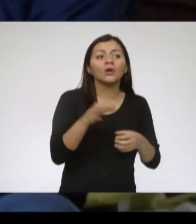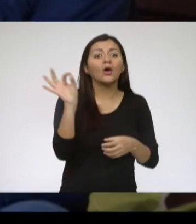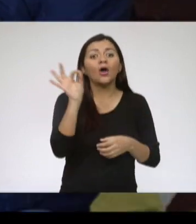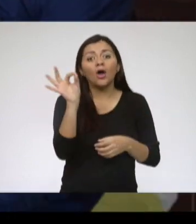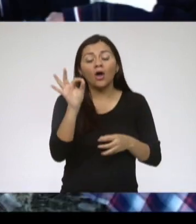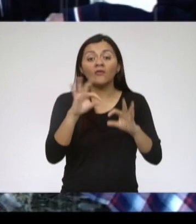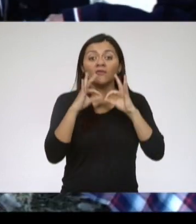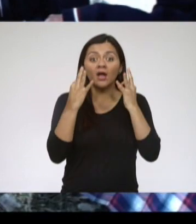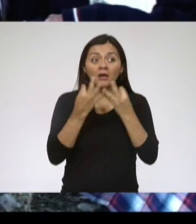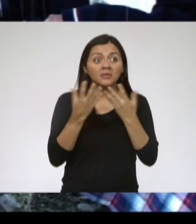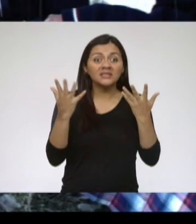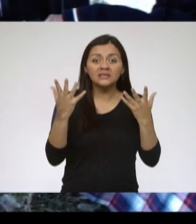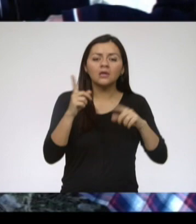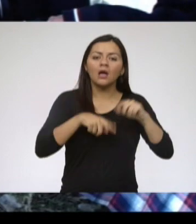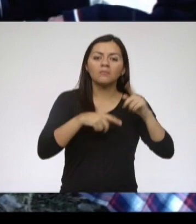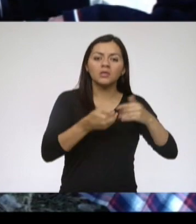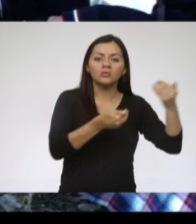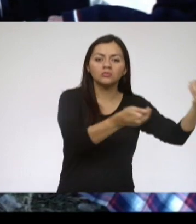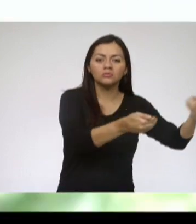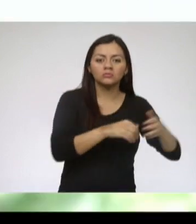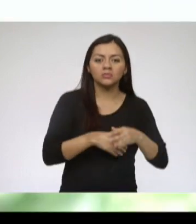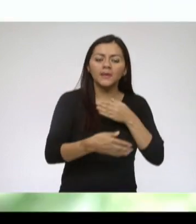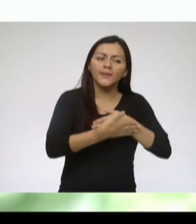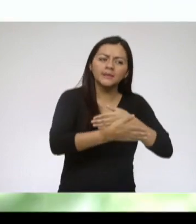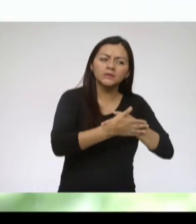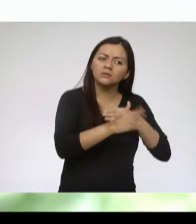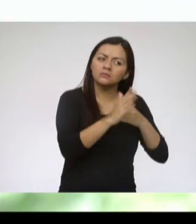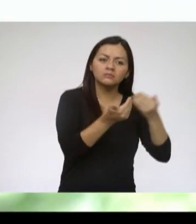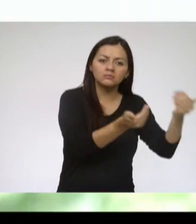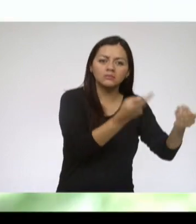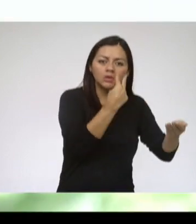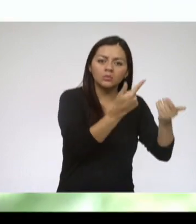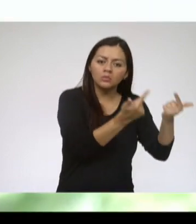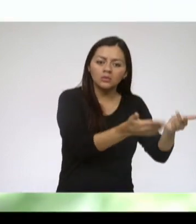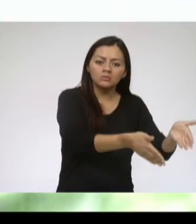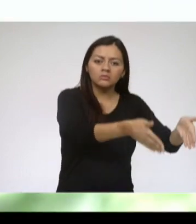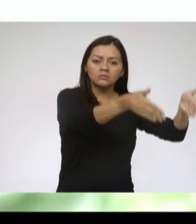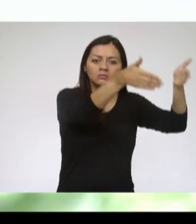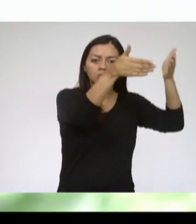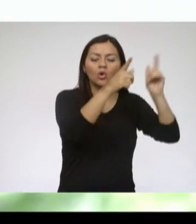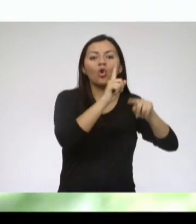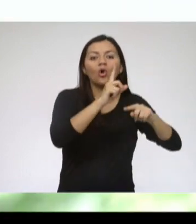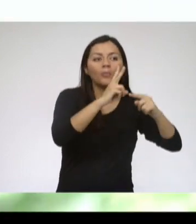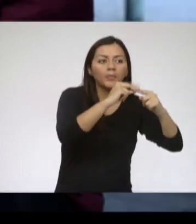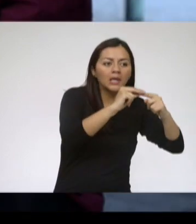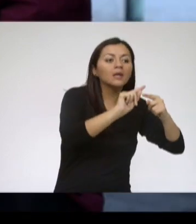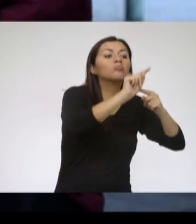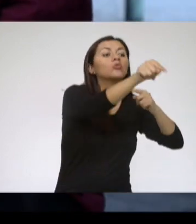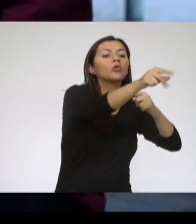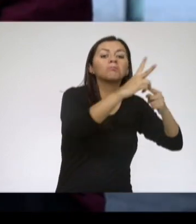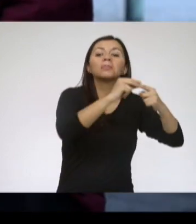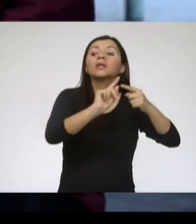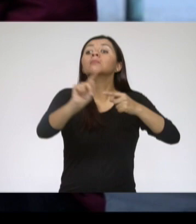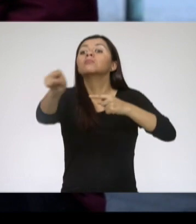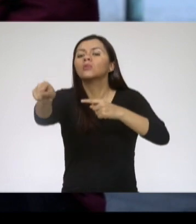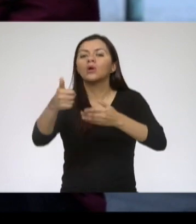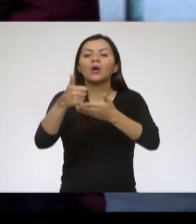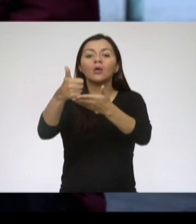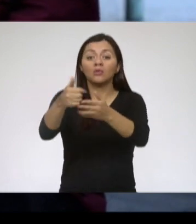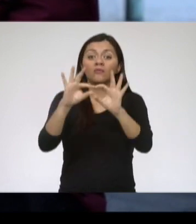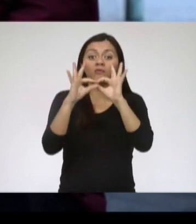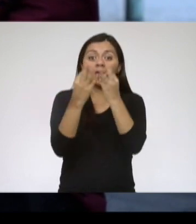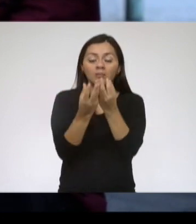vínculo sanguíneo, por ejemplo, con sus vecinos, con un primo del primo. Y esa familia no